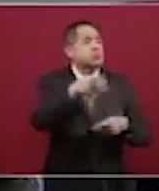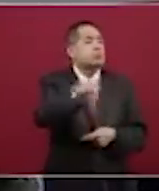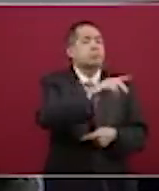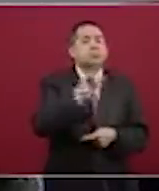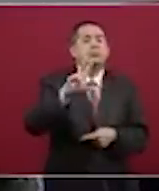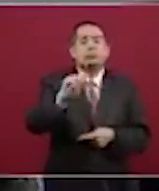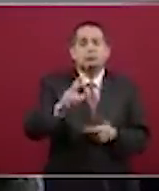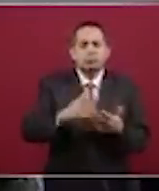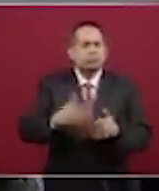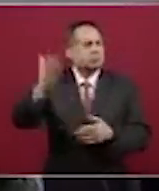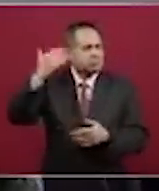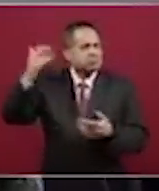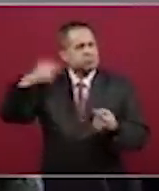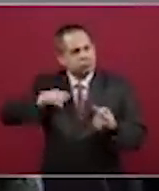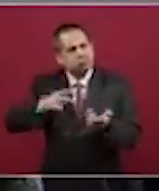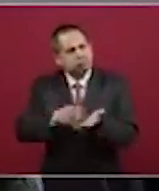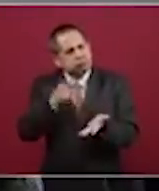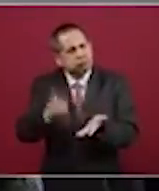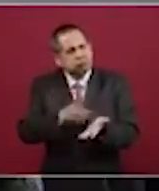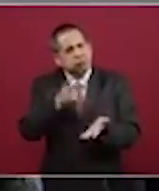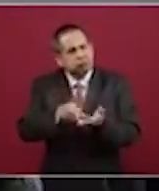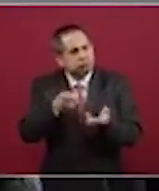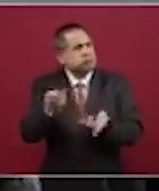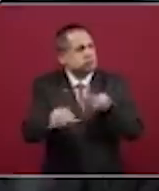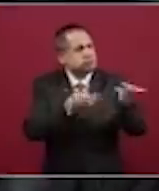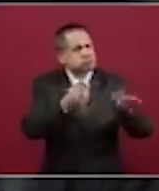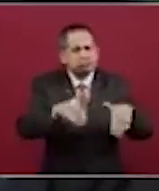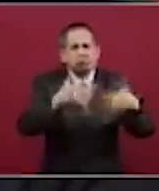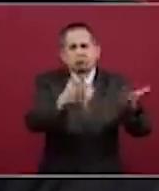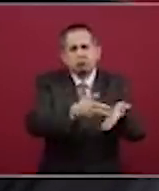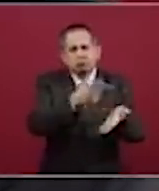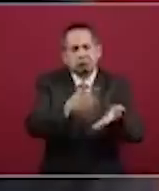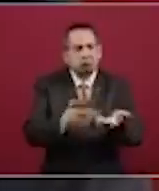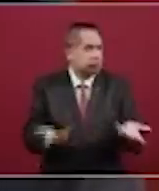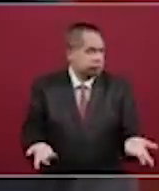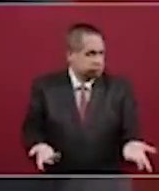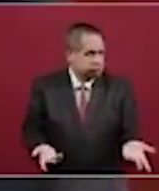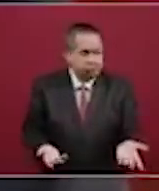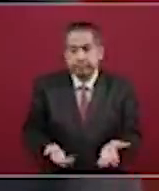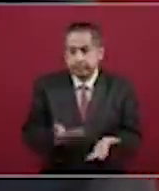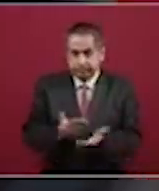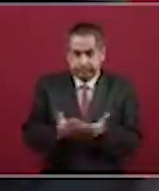Como consulté varias cosas. Entonces, ahora, si se